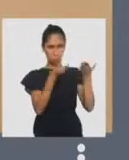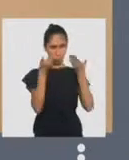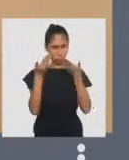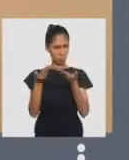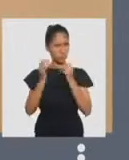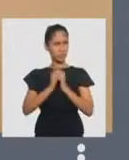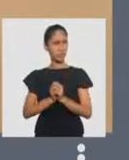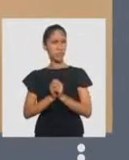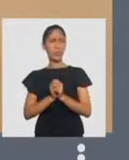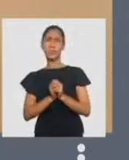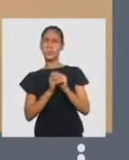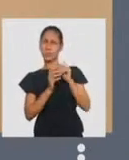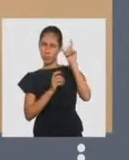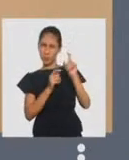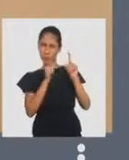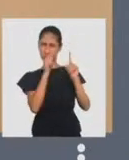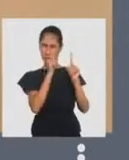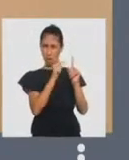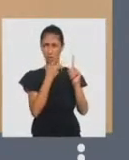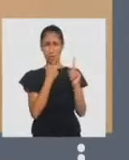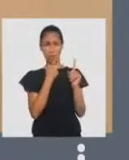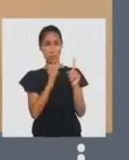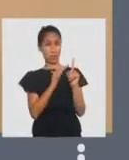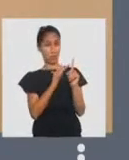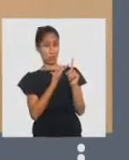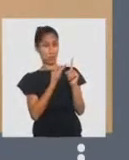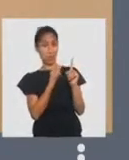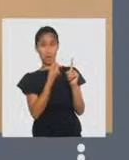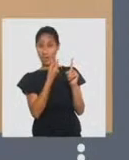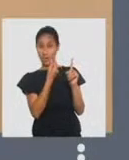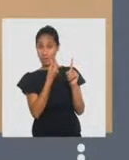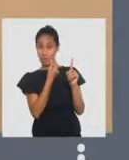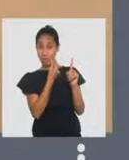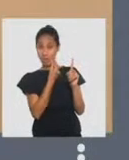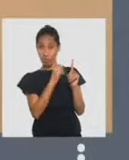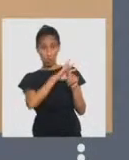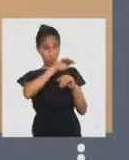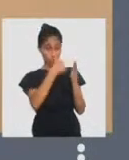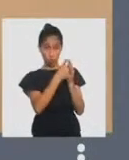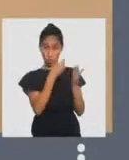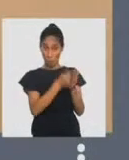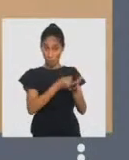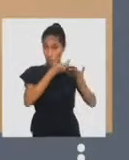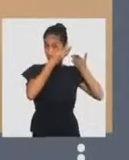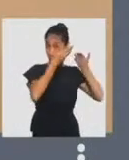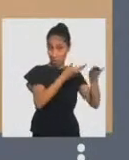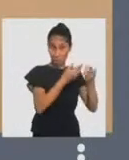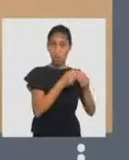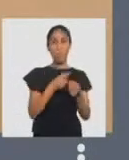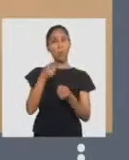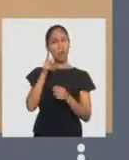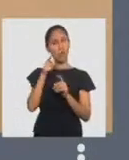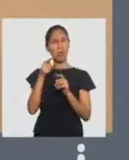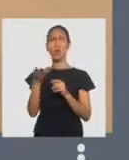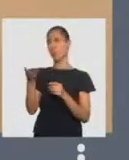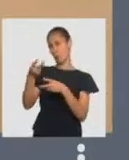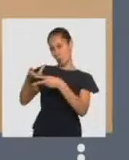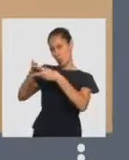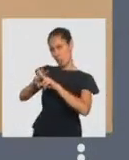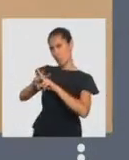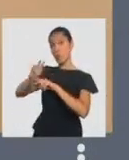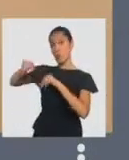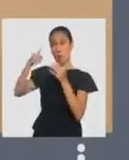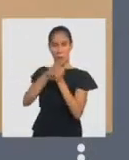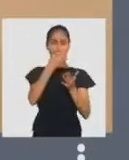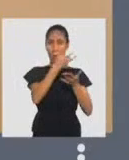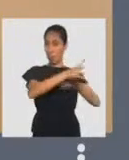cliente. Al cliente no se le entrega esa cantidad de golpe al inicio de la operación,